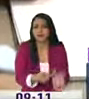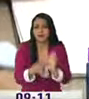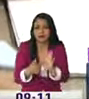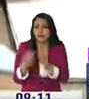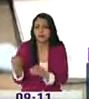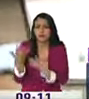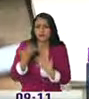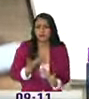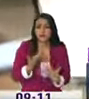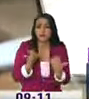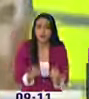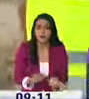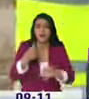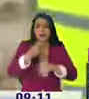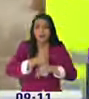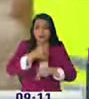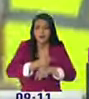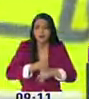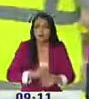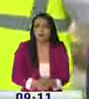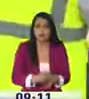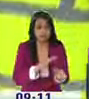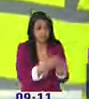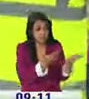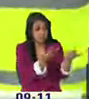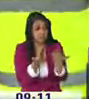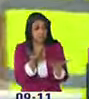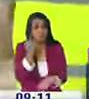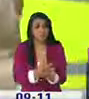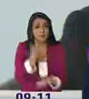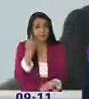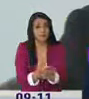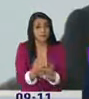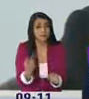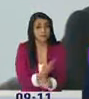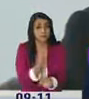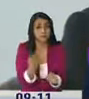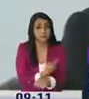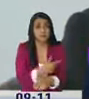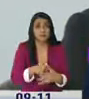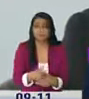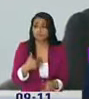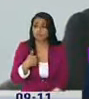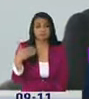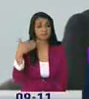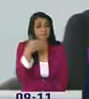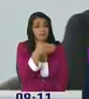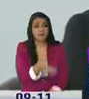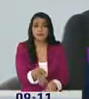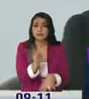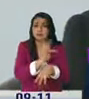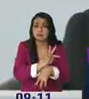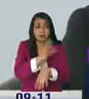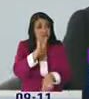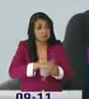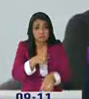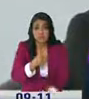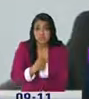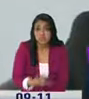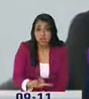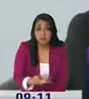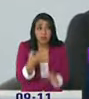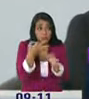informe por parte del actual gerente, quien fue invitado al recorrido y no asistió. Yo estaré dispuesto a asistir a la Asamblea Nacional cuando obviamente se cumplan